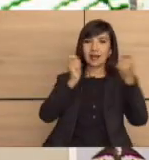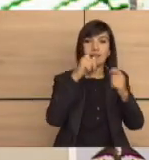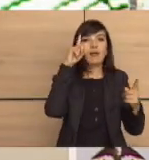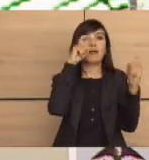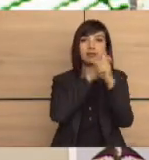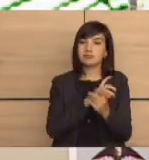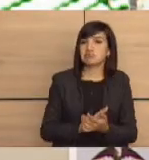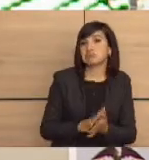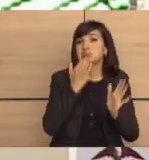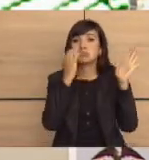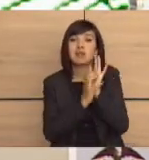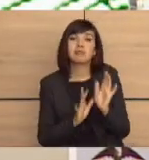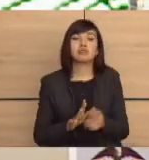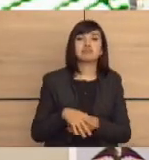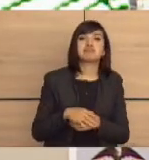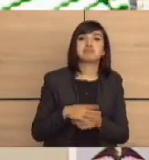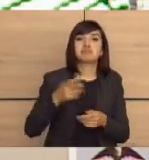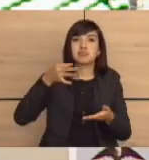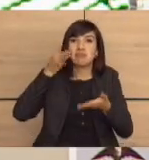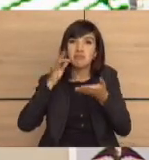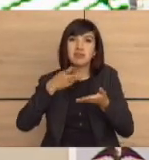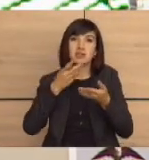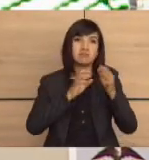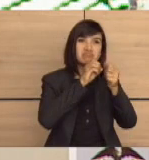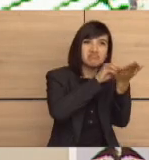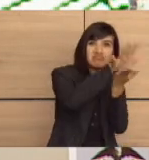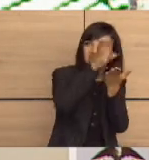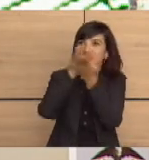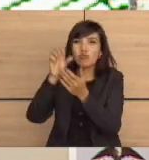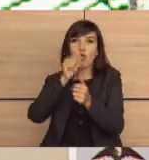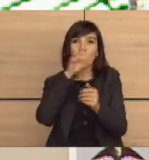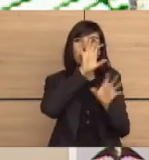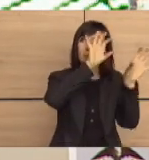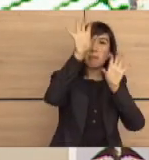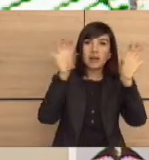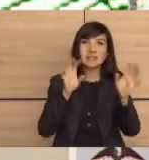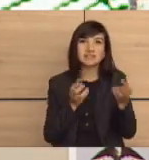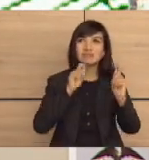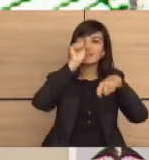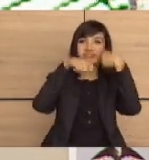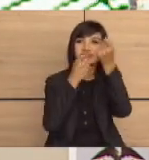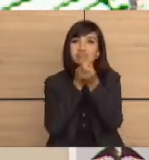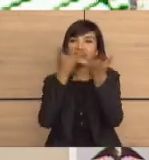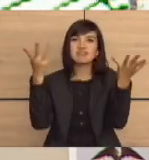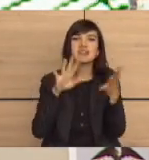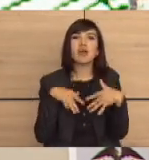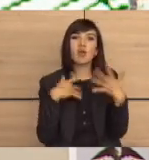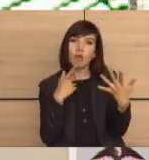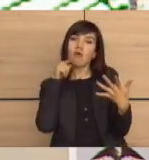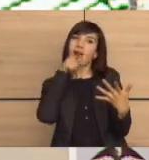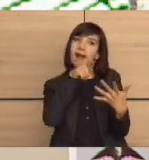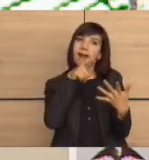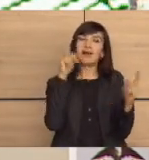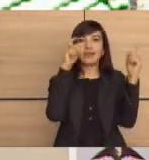exportación de café la explicación, sino toda la escala productiva alrededor del café, que es lo que alimenta la vida en los pueblos. Es que es eso